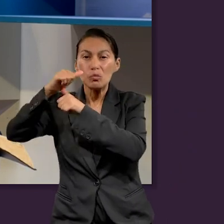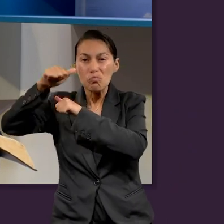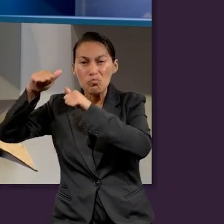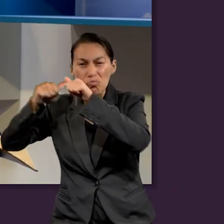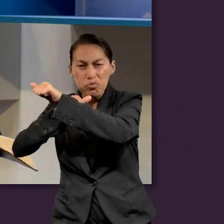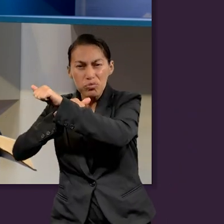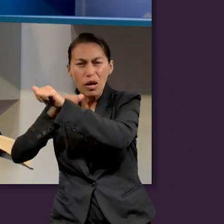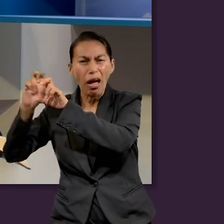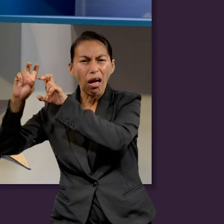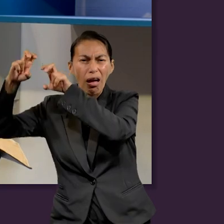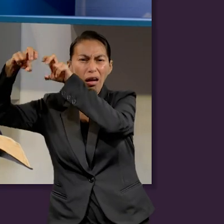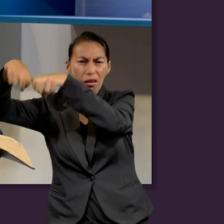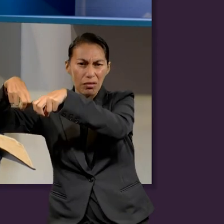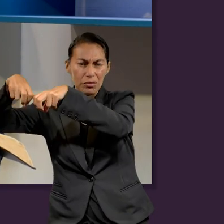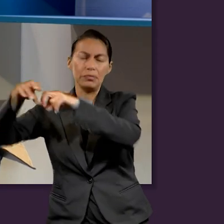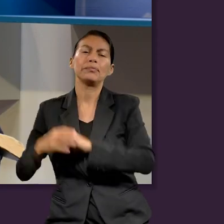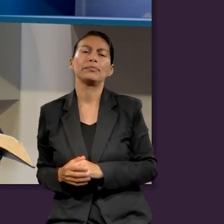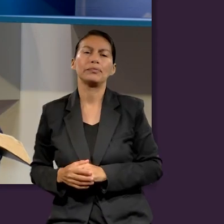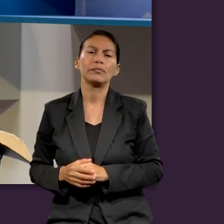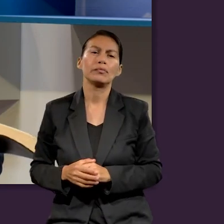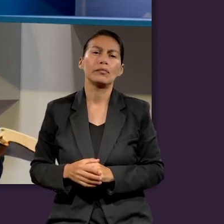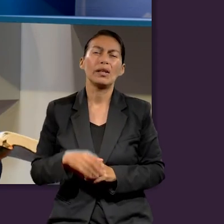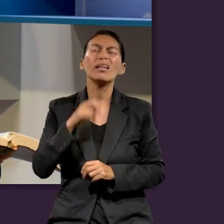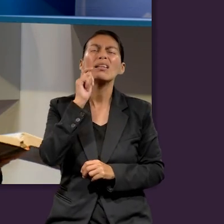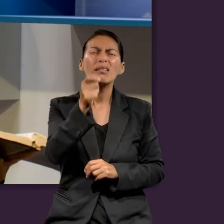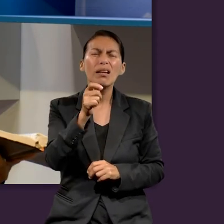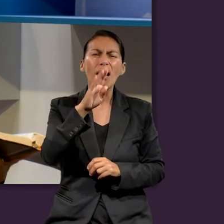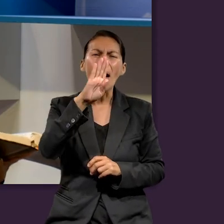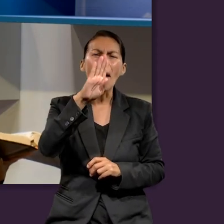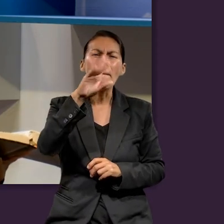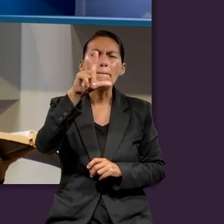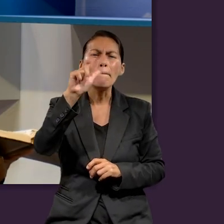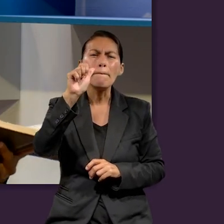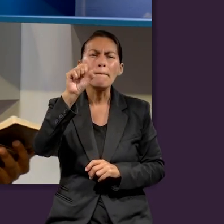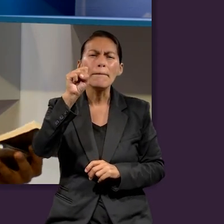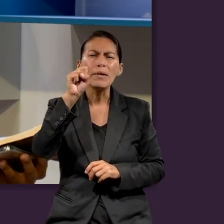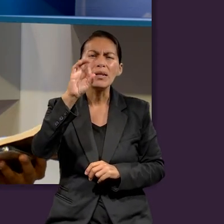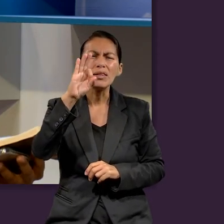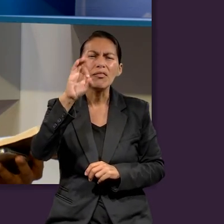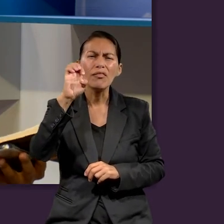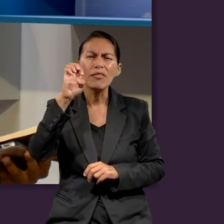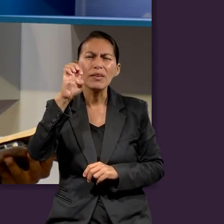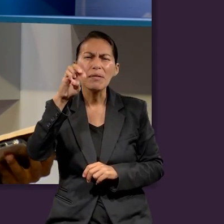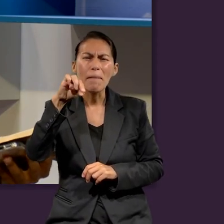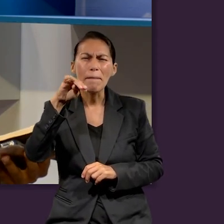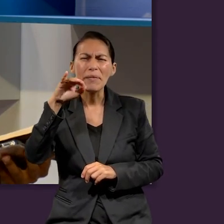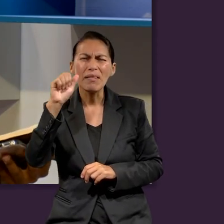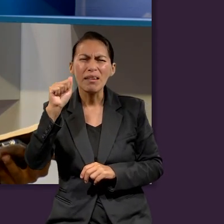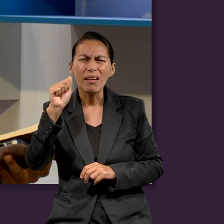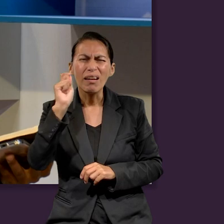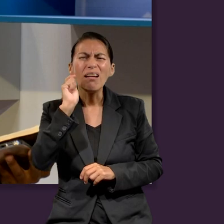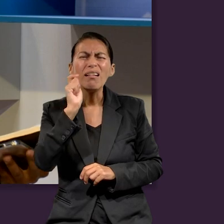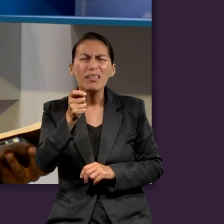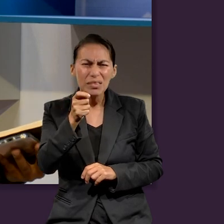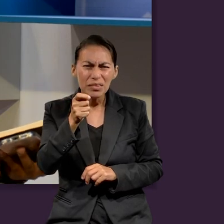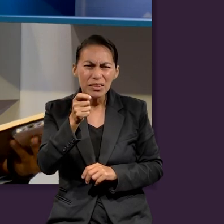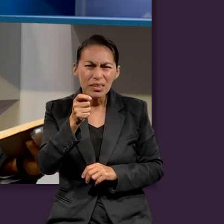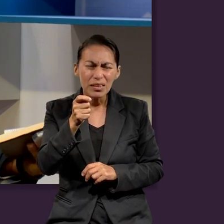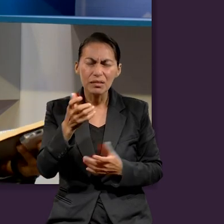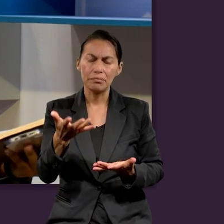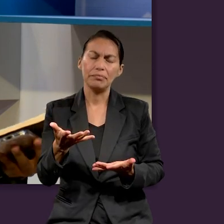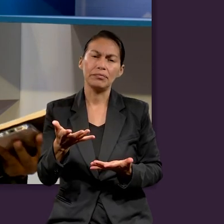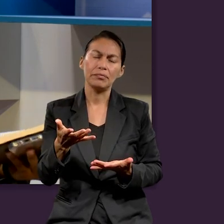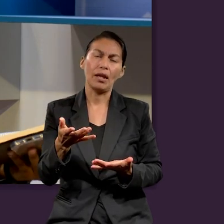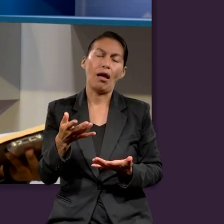ahí es donde encontramos la blasfemia Qué es la blasfemia Escuchar una palabra así muchos no la entendemos